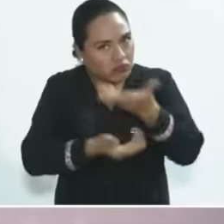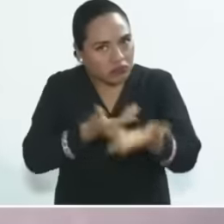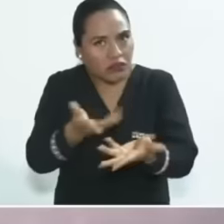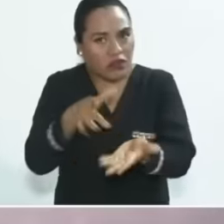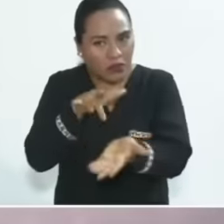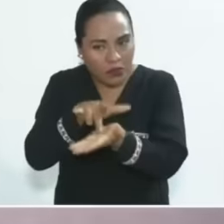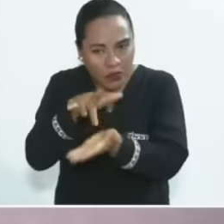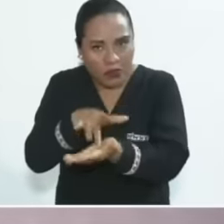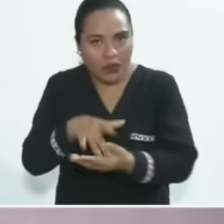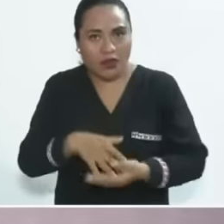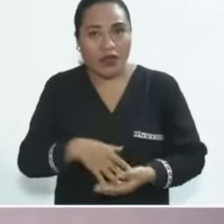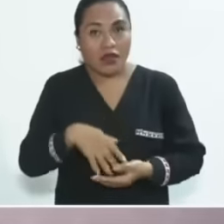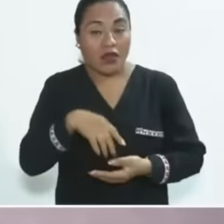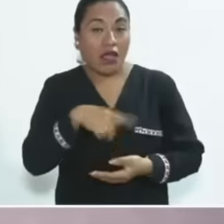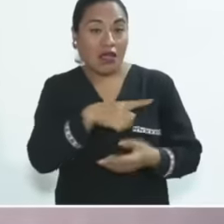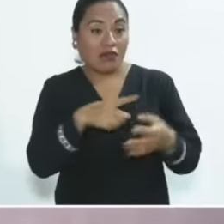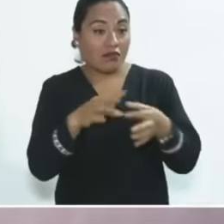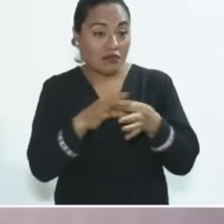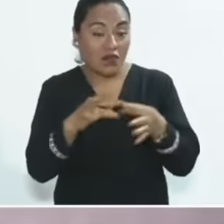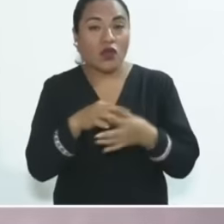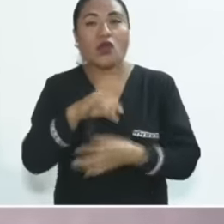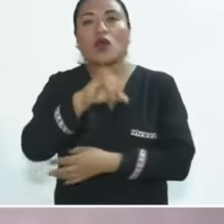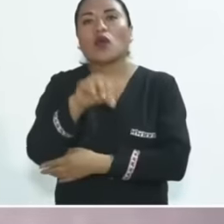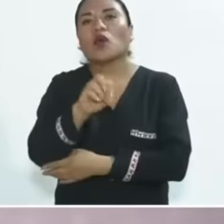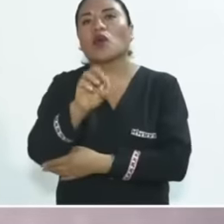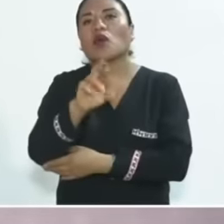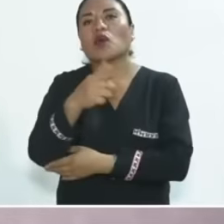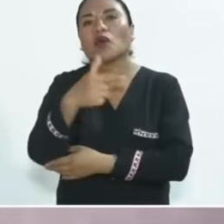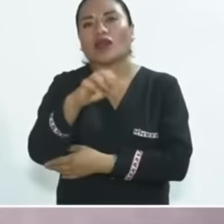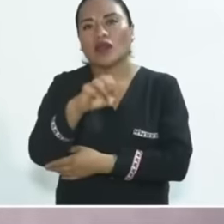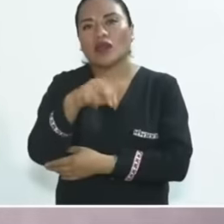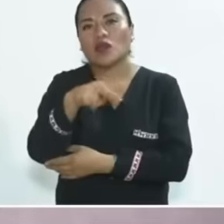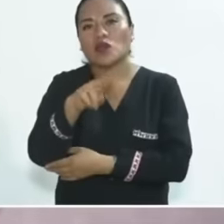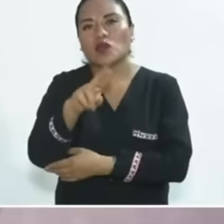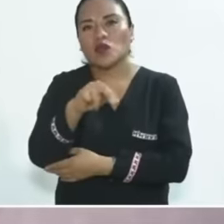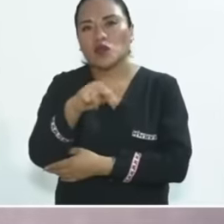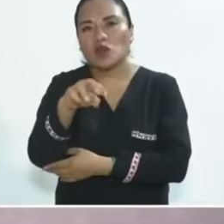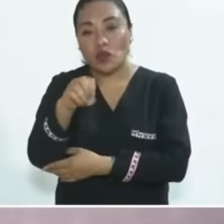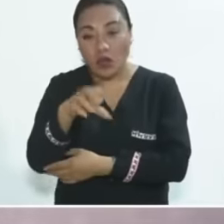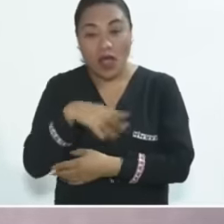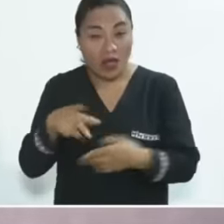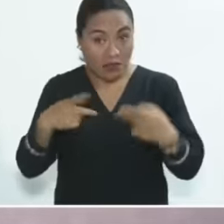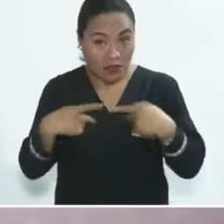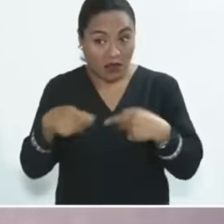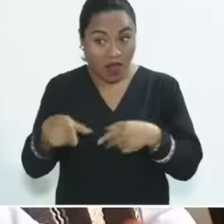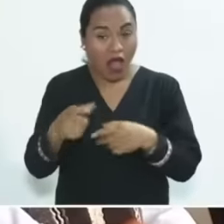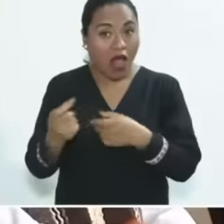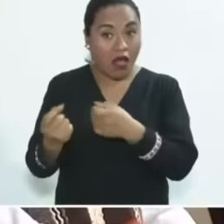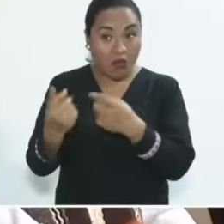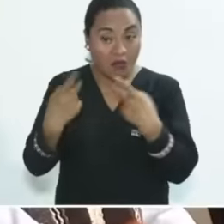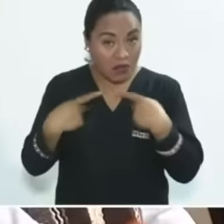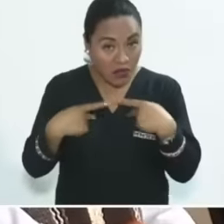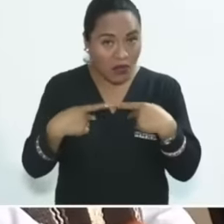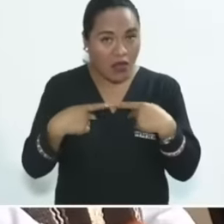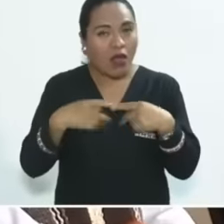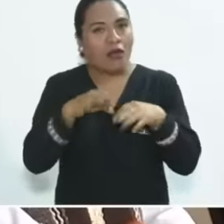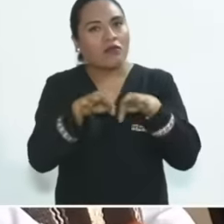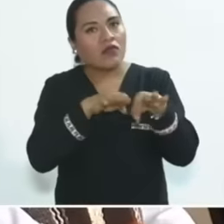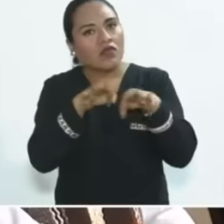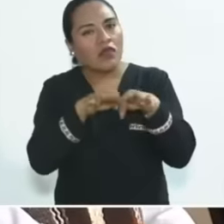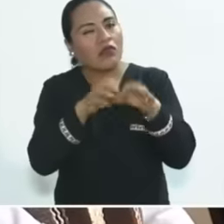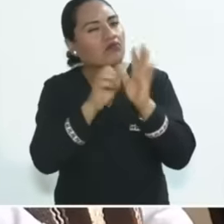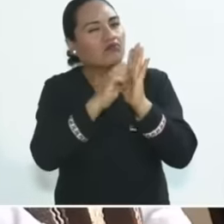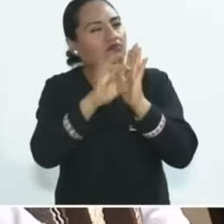si, como aquí lo dijo Jorge Nuño, alguien está trabajando en